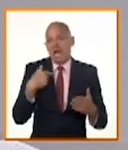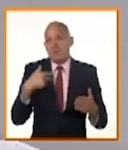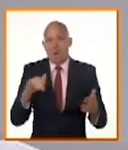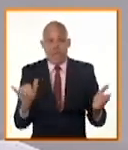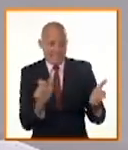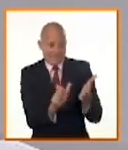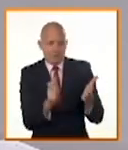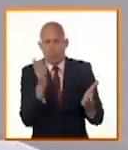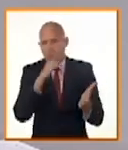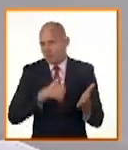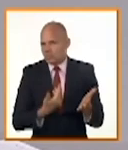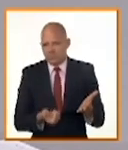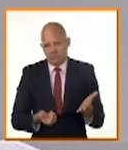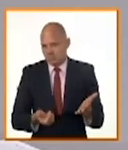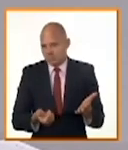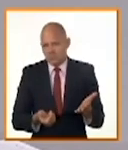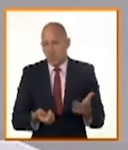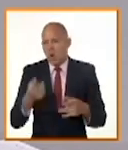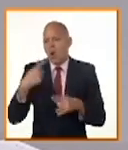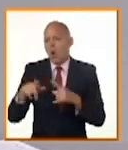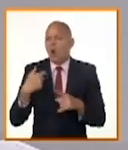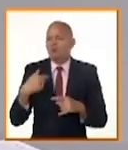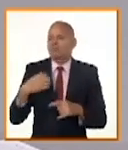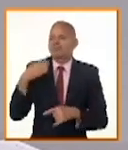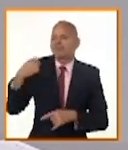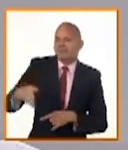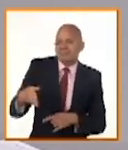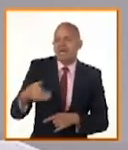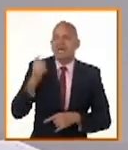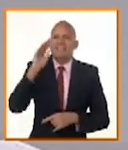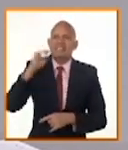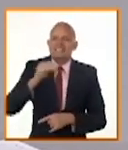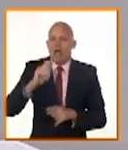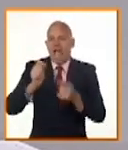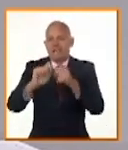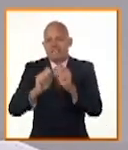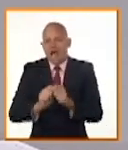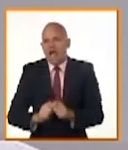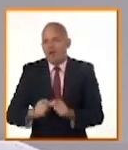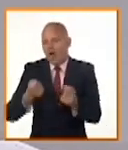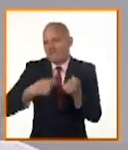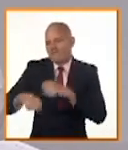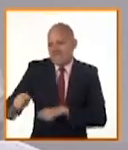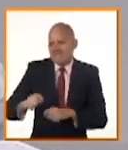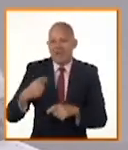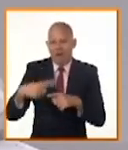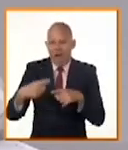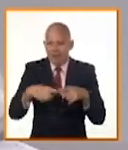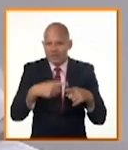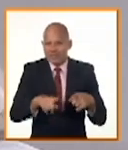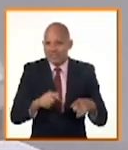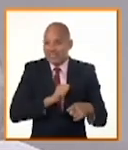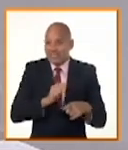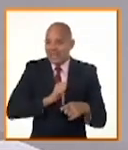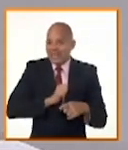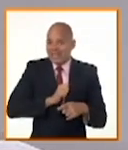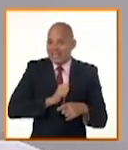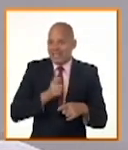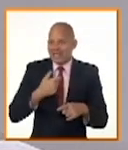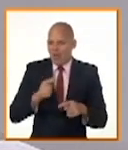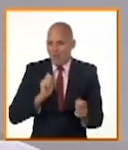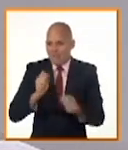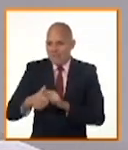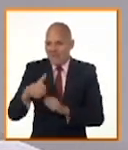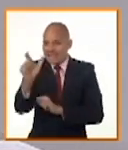ya sea un cuenta propia e incluso un artesano que tiene también sus autorizaciones que pueda ofrecer esto y digo